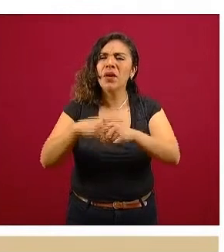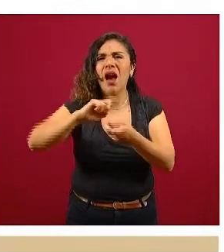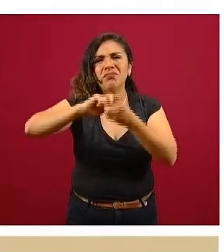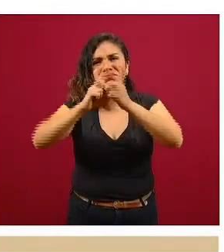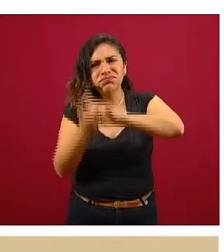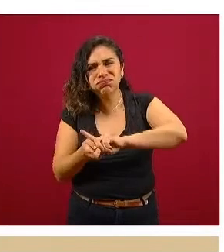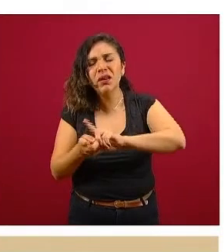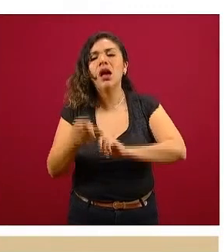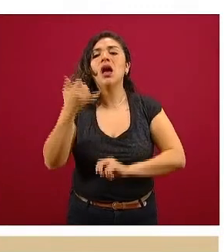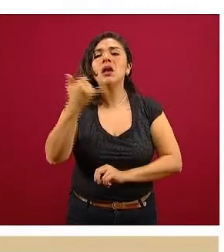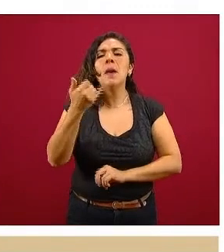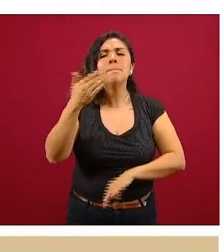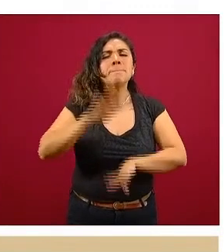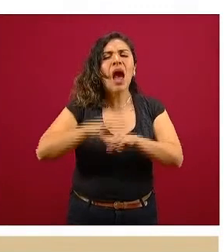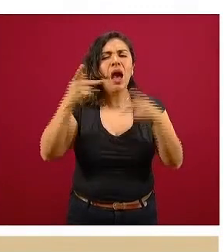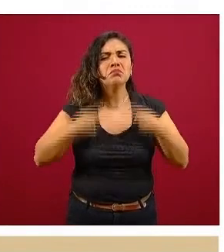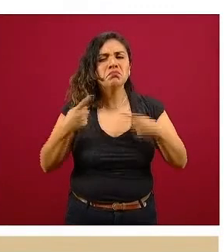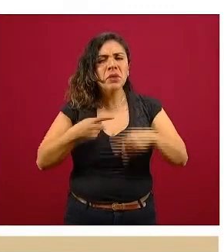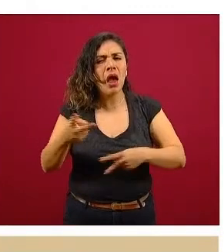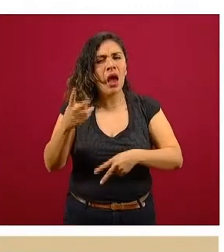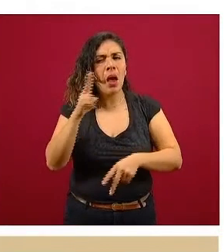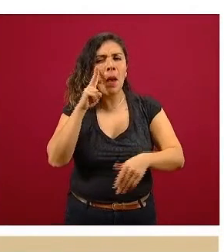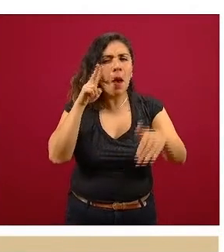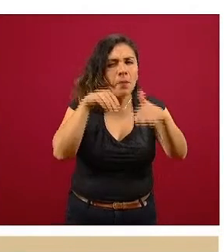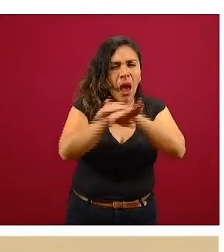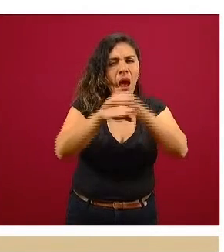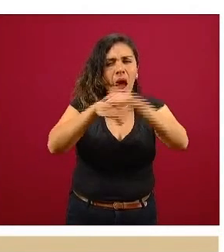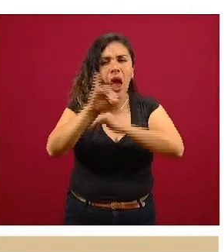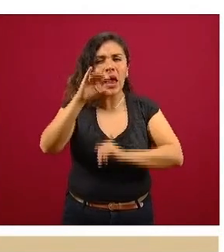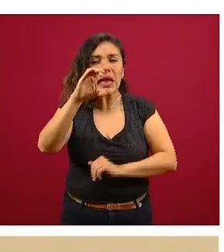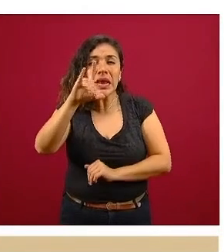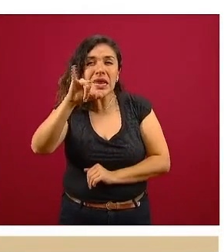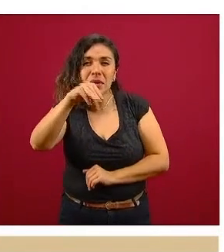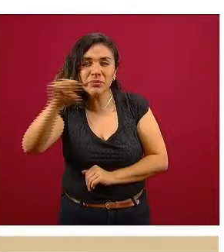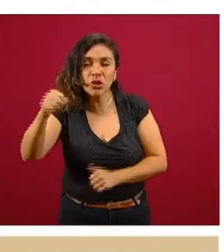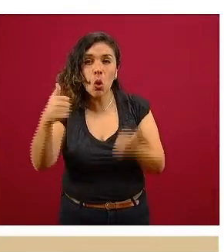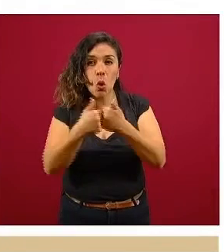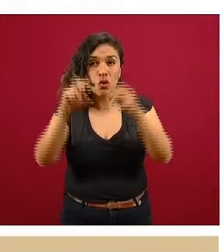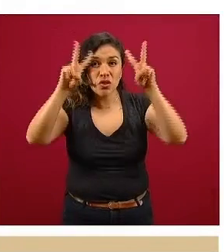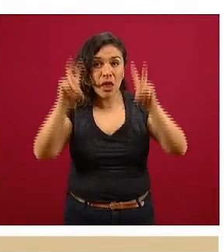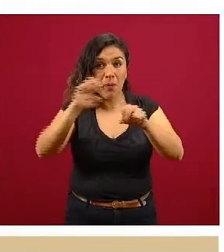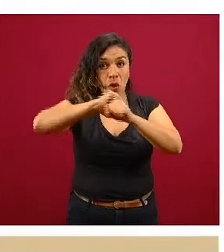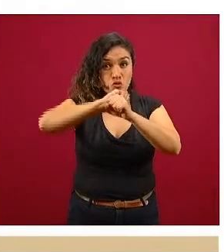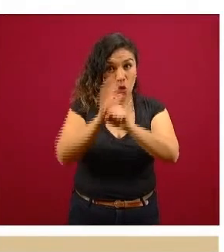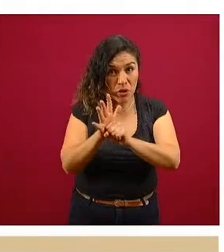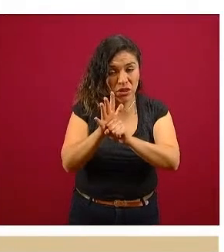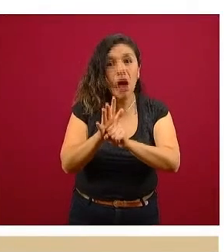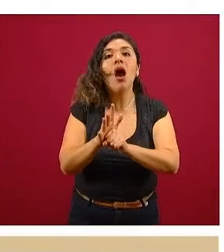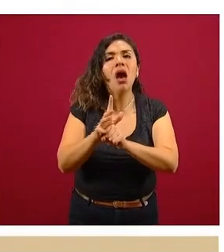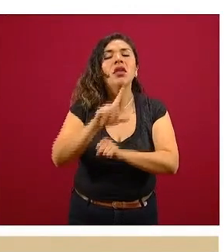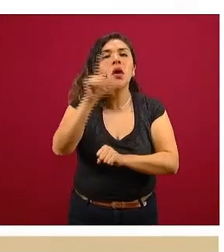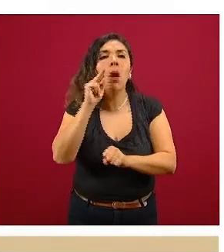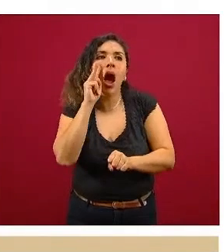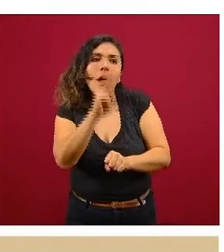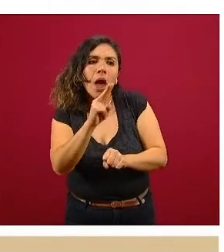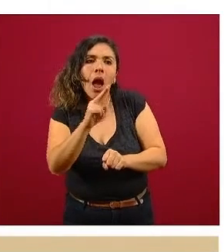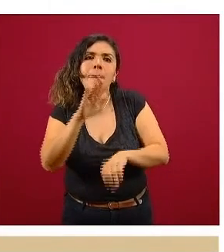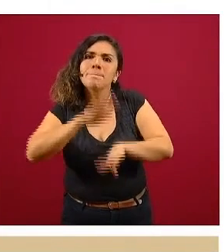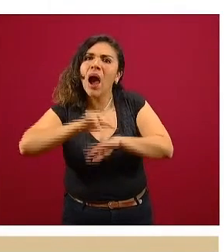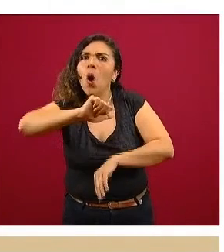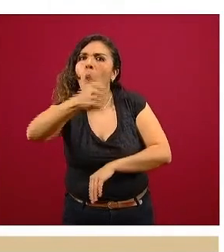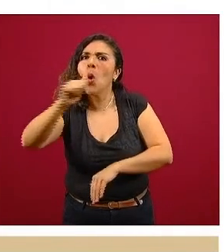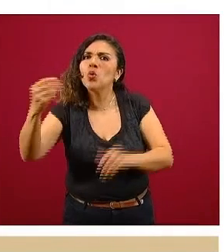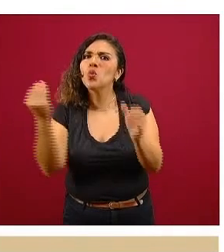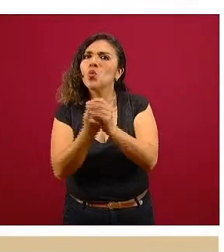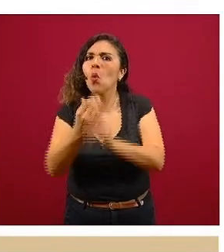crónicas, y muchas de las personas que han visitado CLIMS por COVID se han inscrito en los otros cursos,